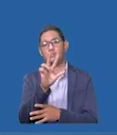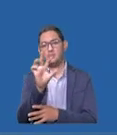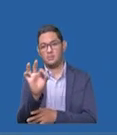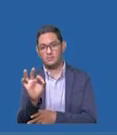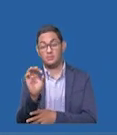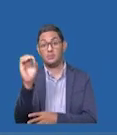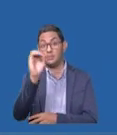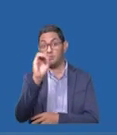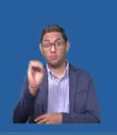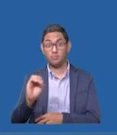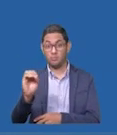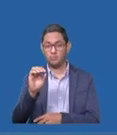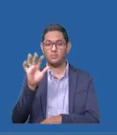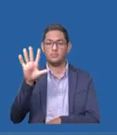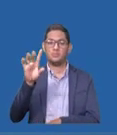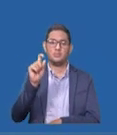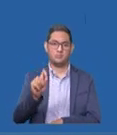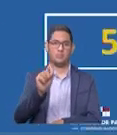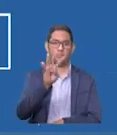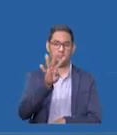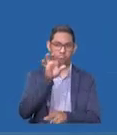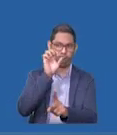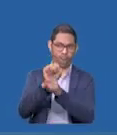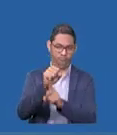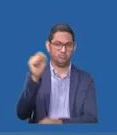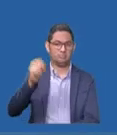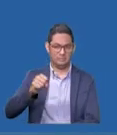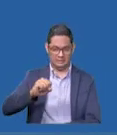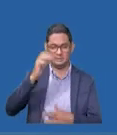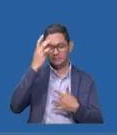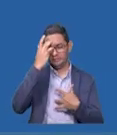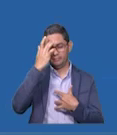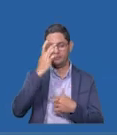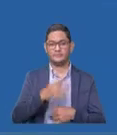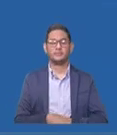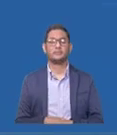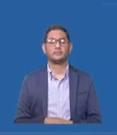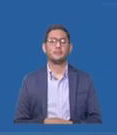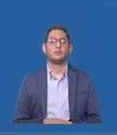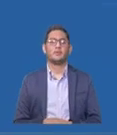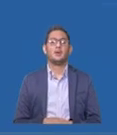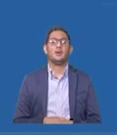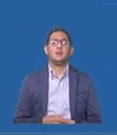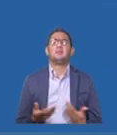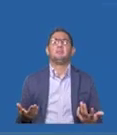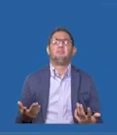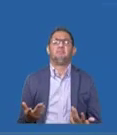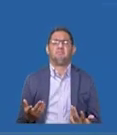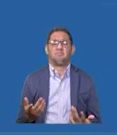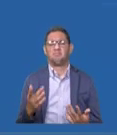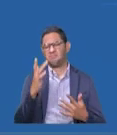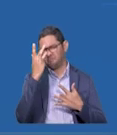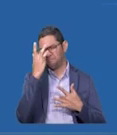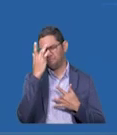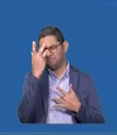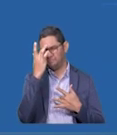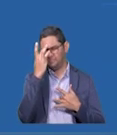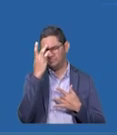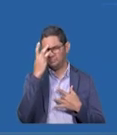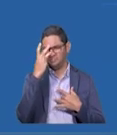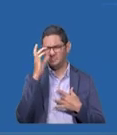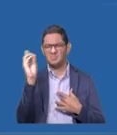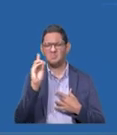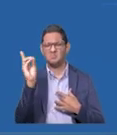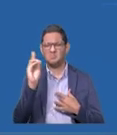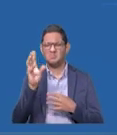de 5.4 por ciento con relación a la distribución de casos que se mantienen en